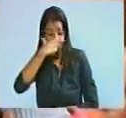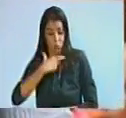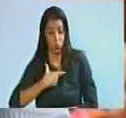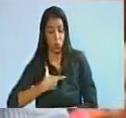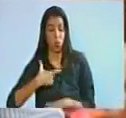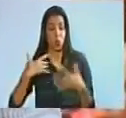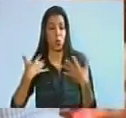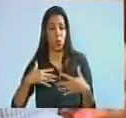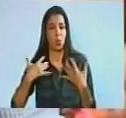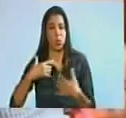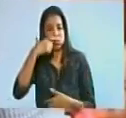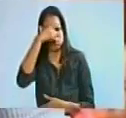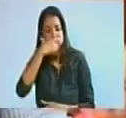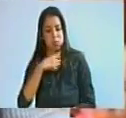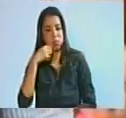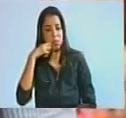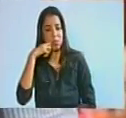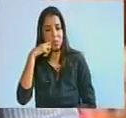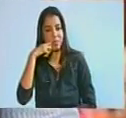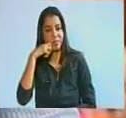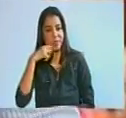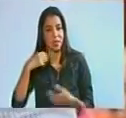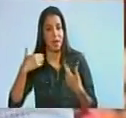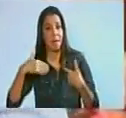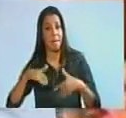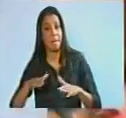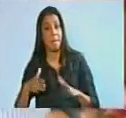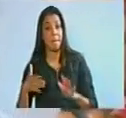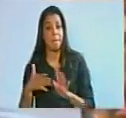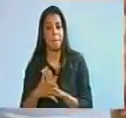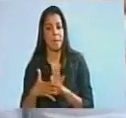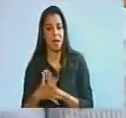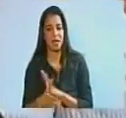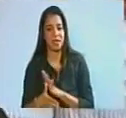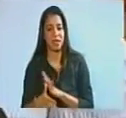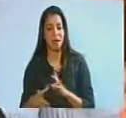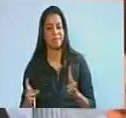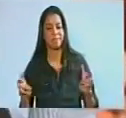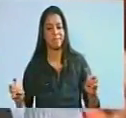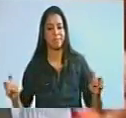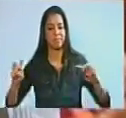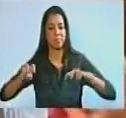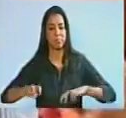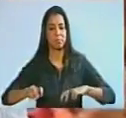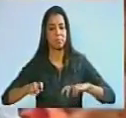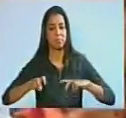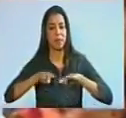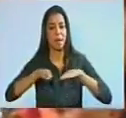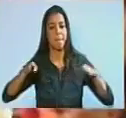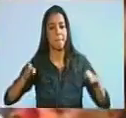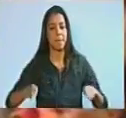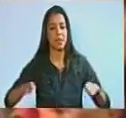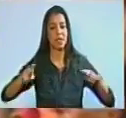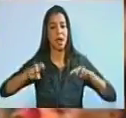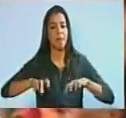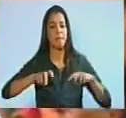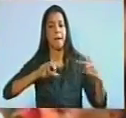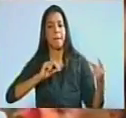que puede suceder en esas mesas de